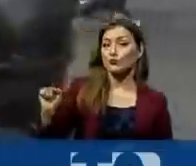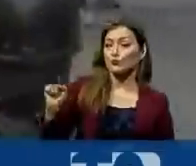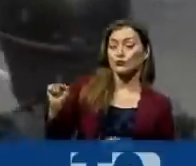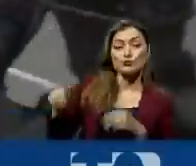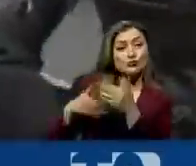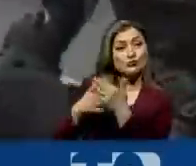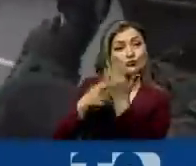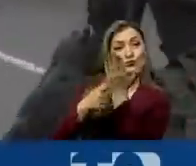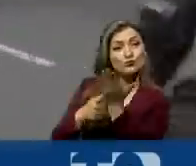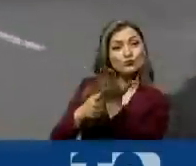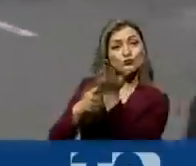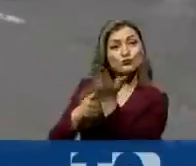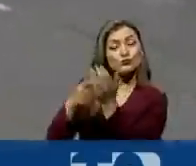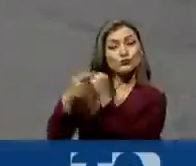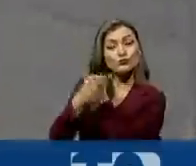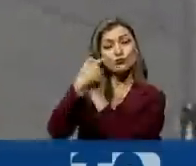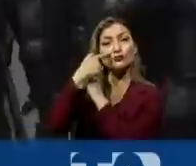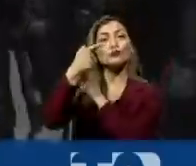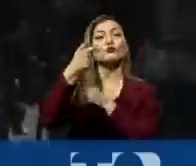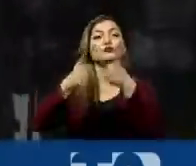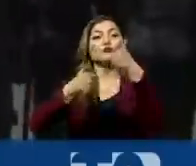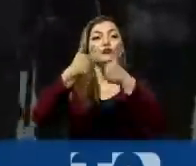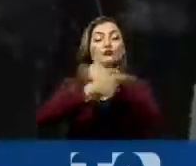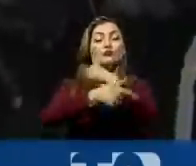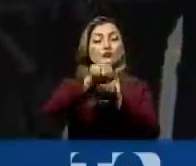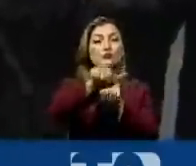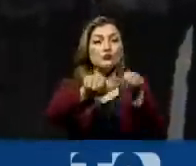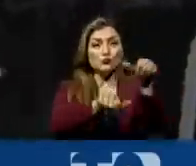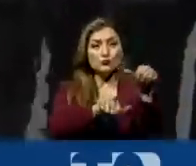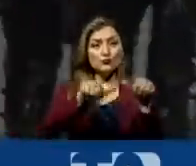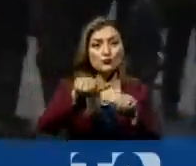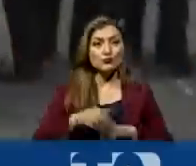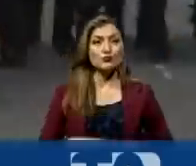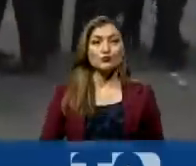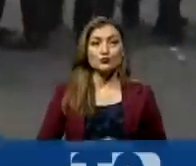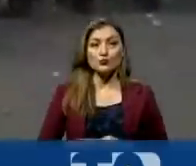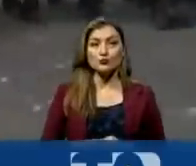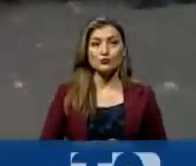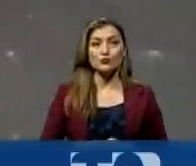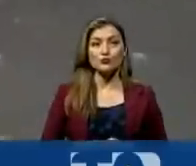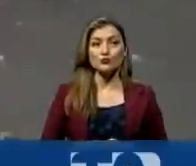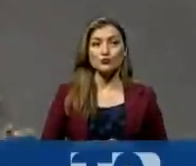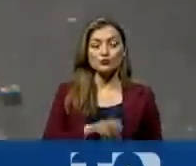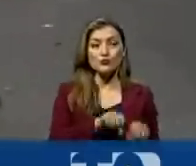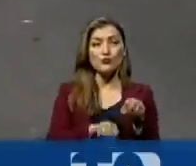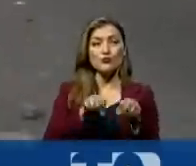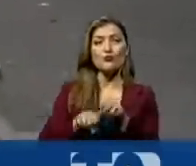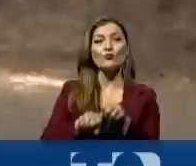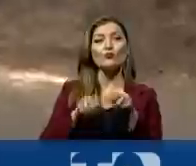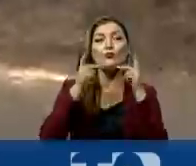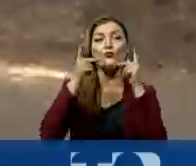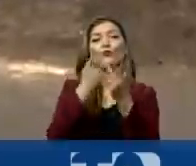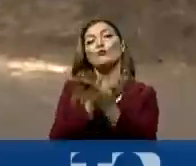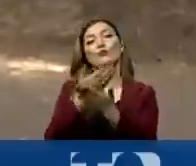un análisis de las posibles sanciones administrativas y si se han cometido demasiada destrucción de bienes